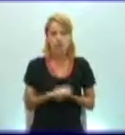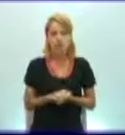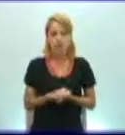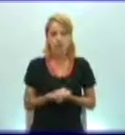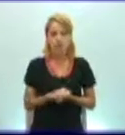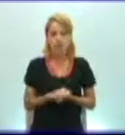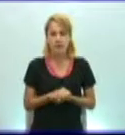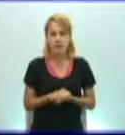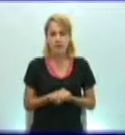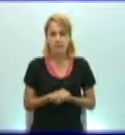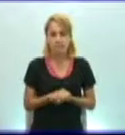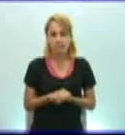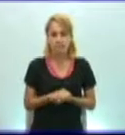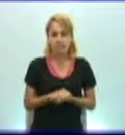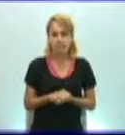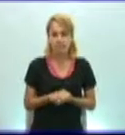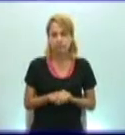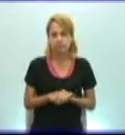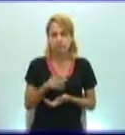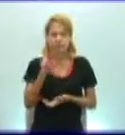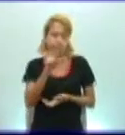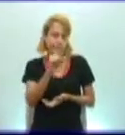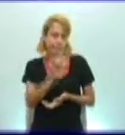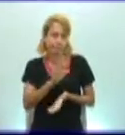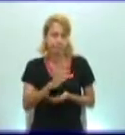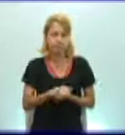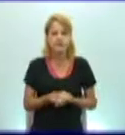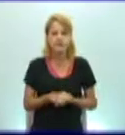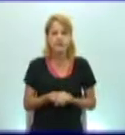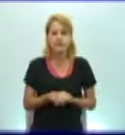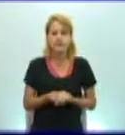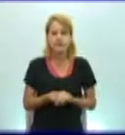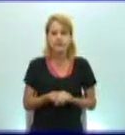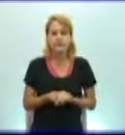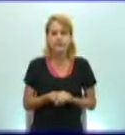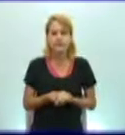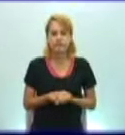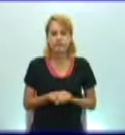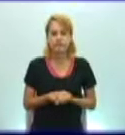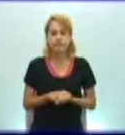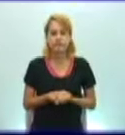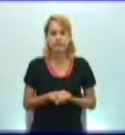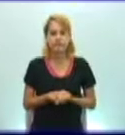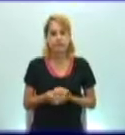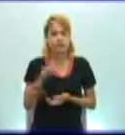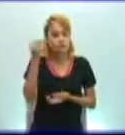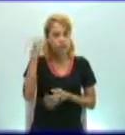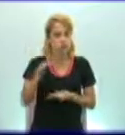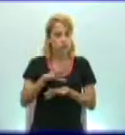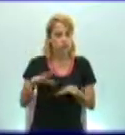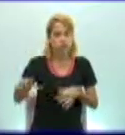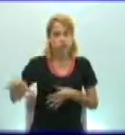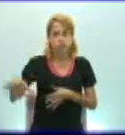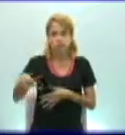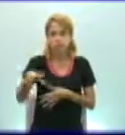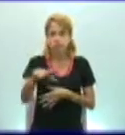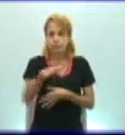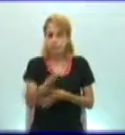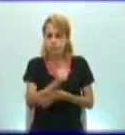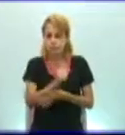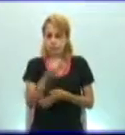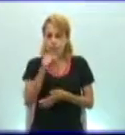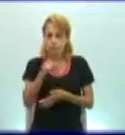los herbívoros que comen muchas raíces. Luego de haber conocido todo esto sobre